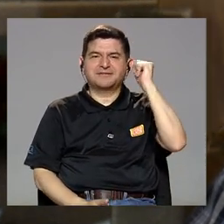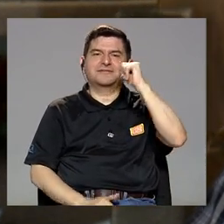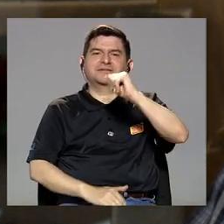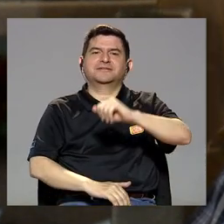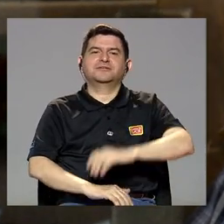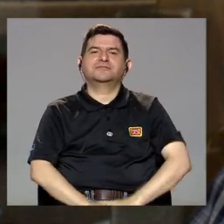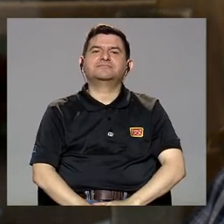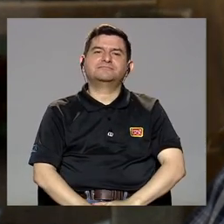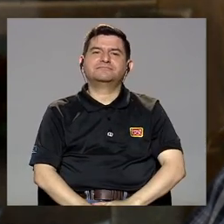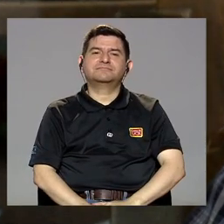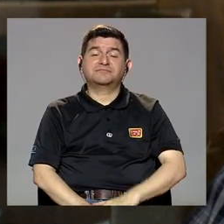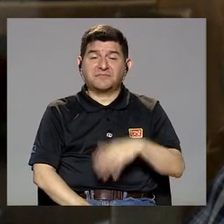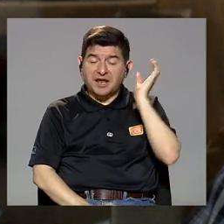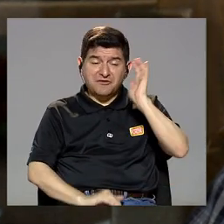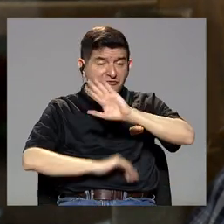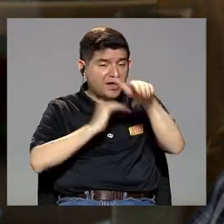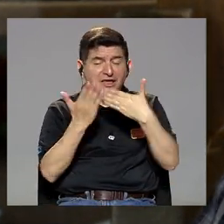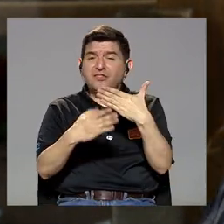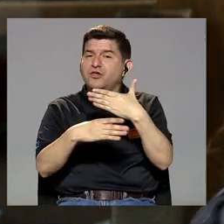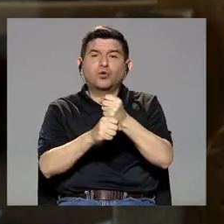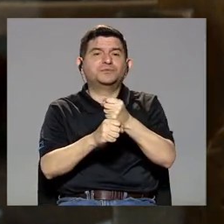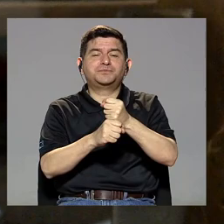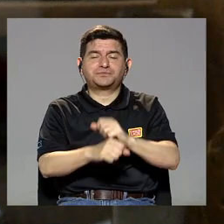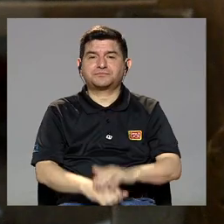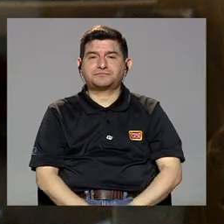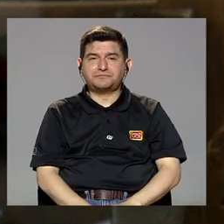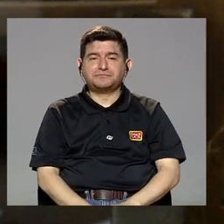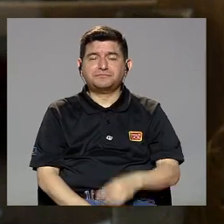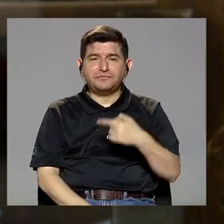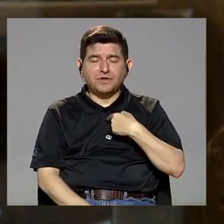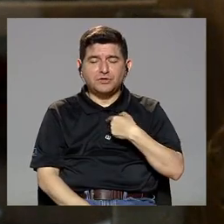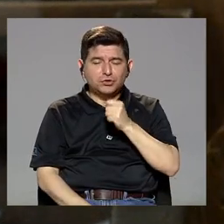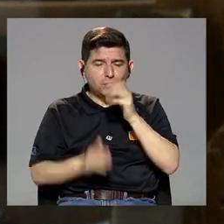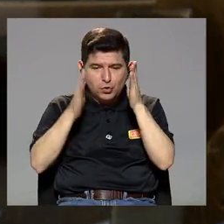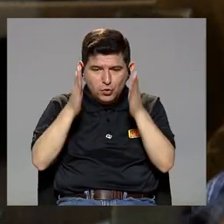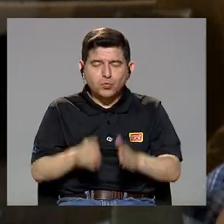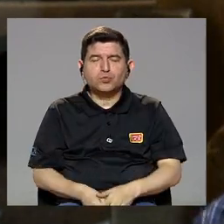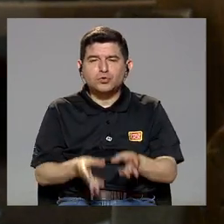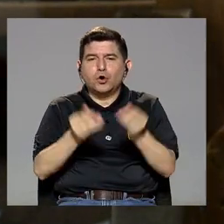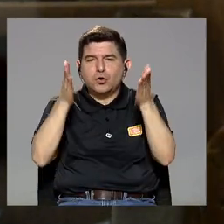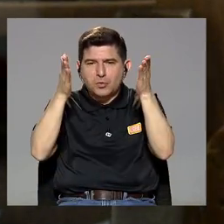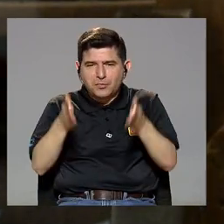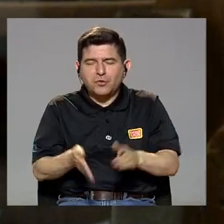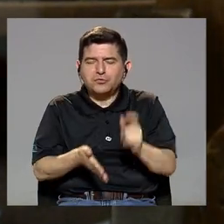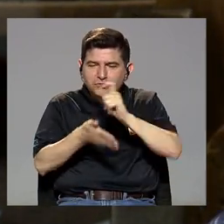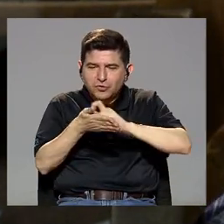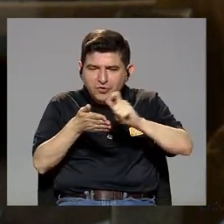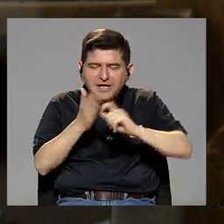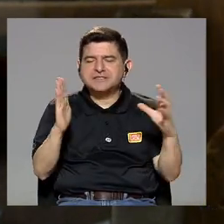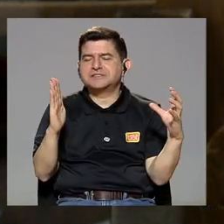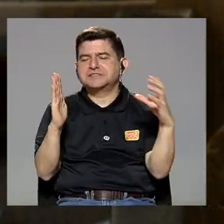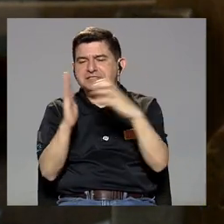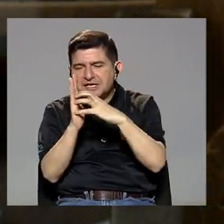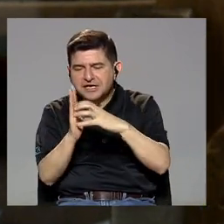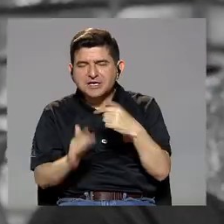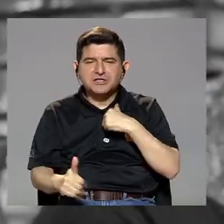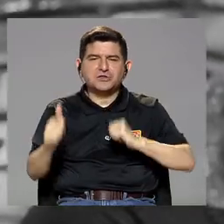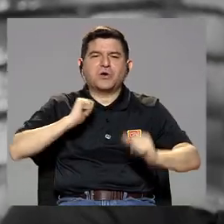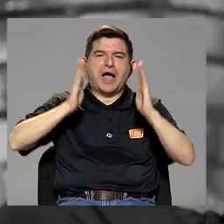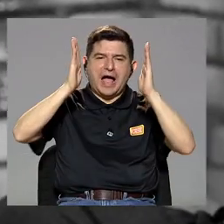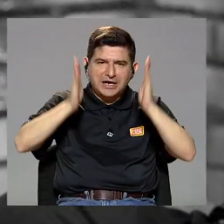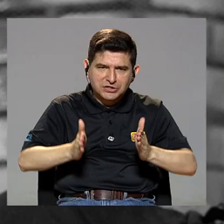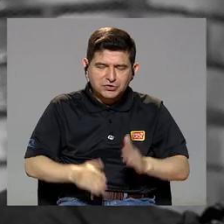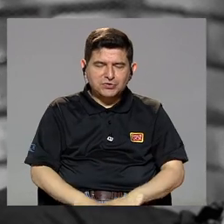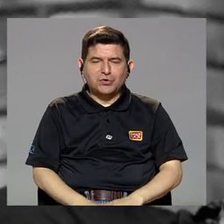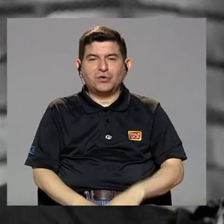el rey de hecho de todo he sido tutor ha sido productor escritor yo necesito actores y